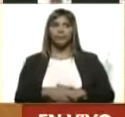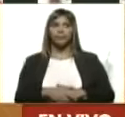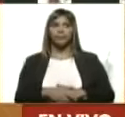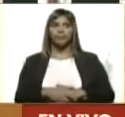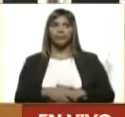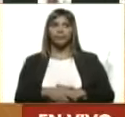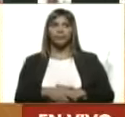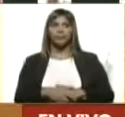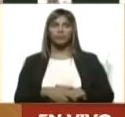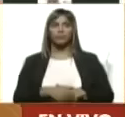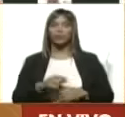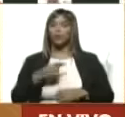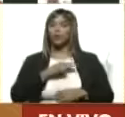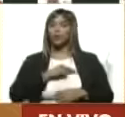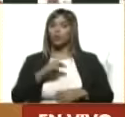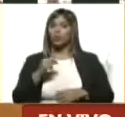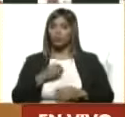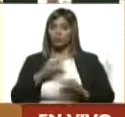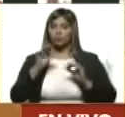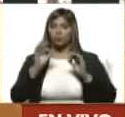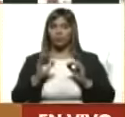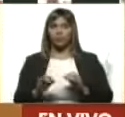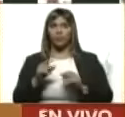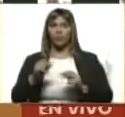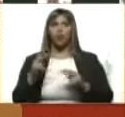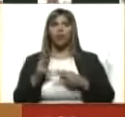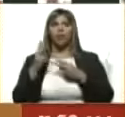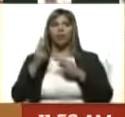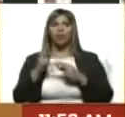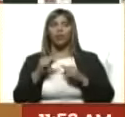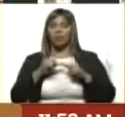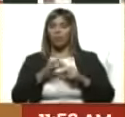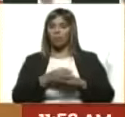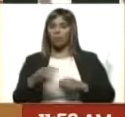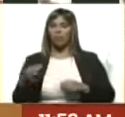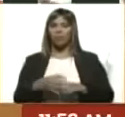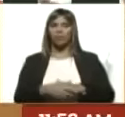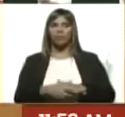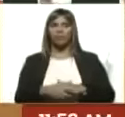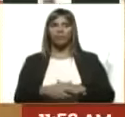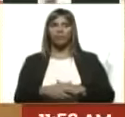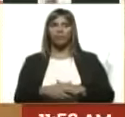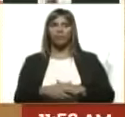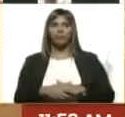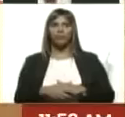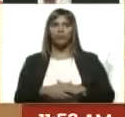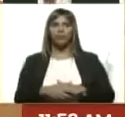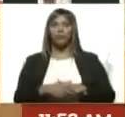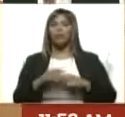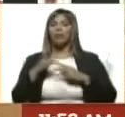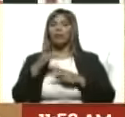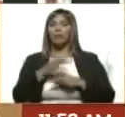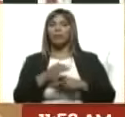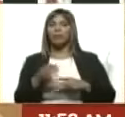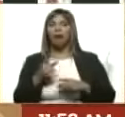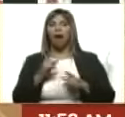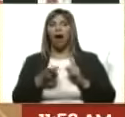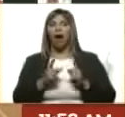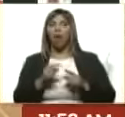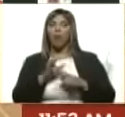Moros. Y que nosotros garanticemos que sea una victoria perfecta. La victoria perfecta tiene